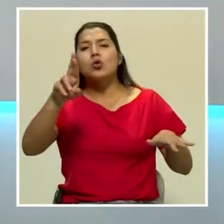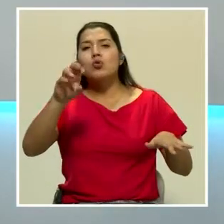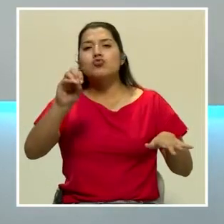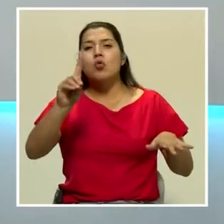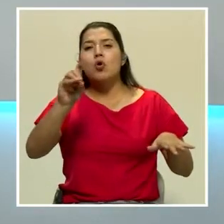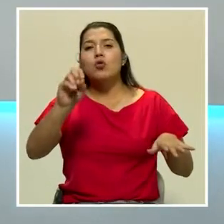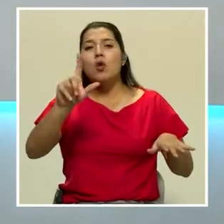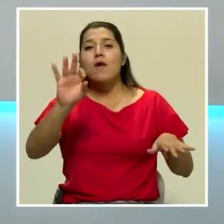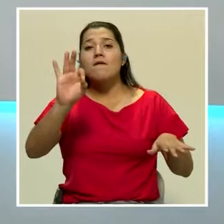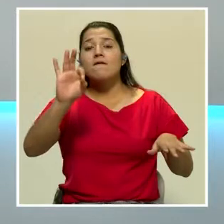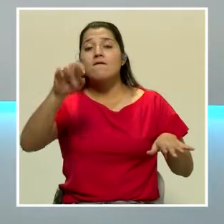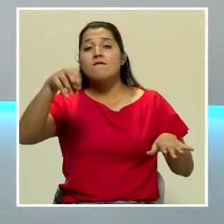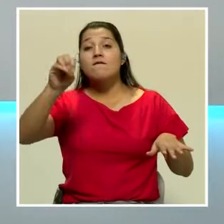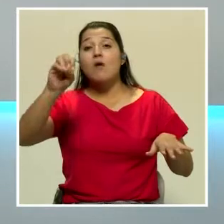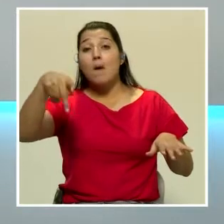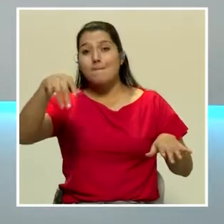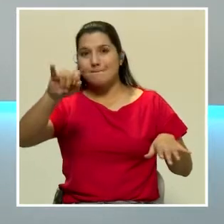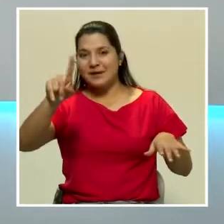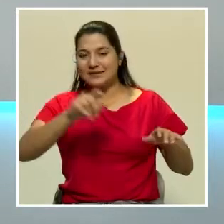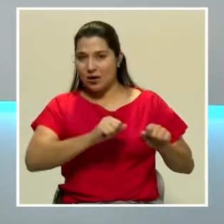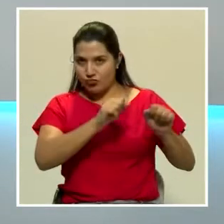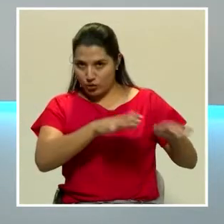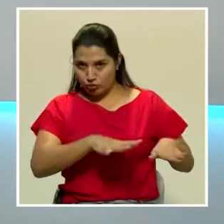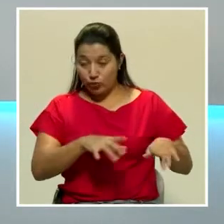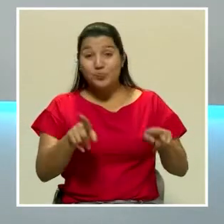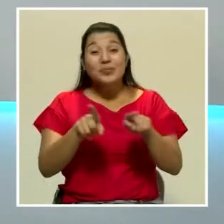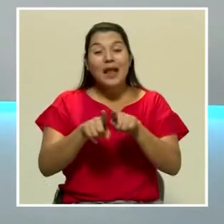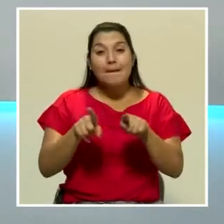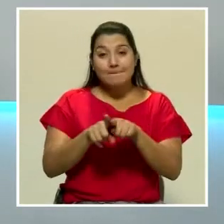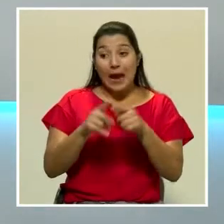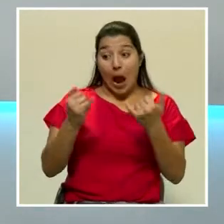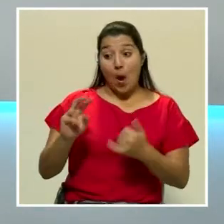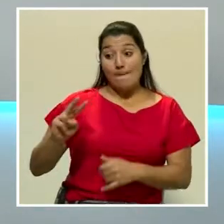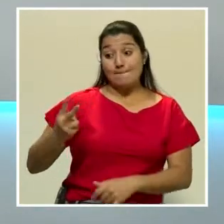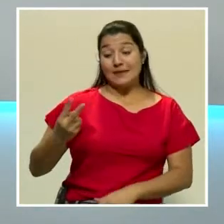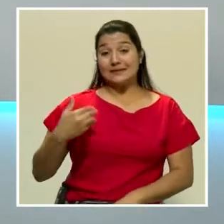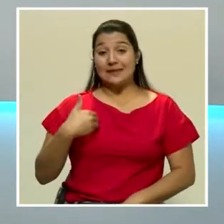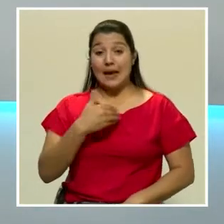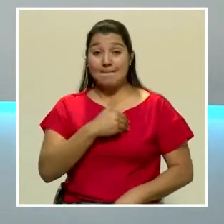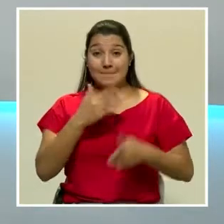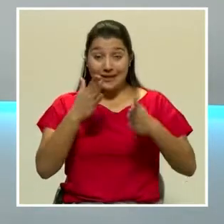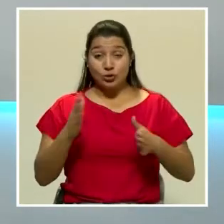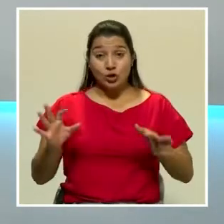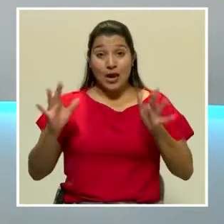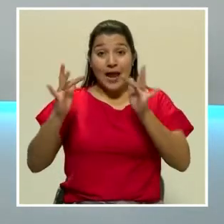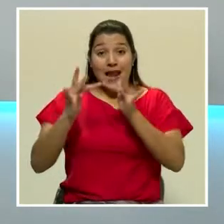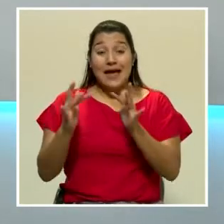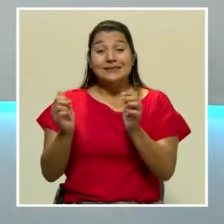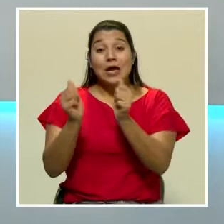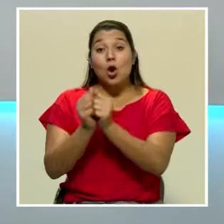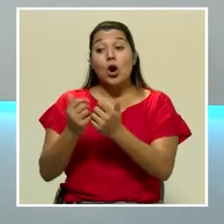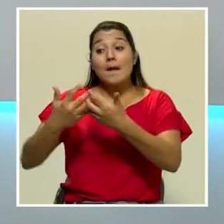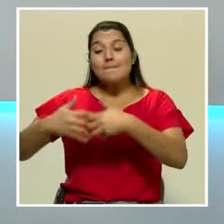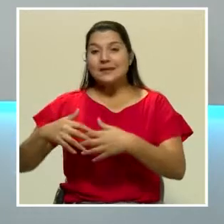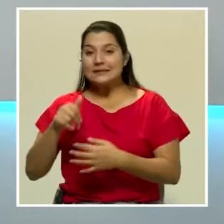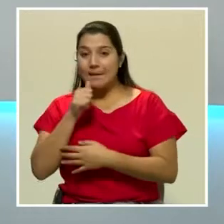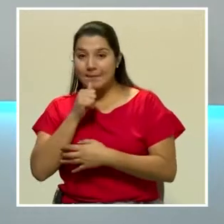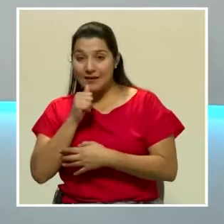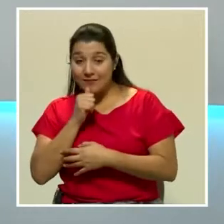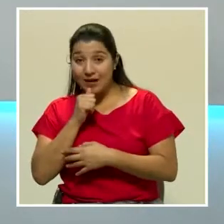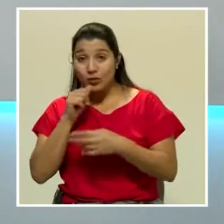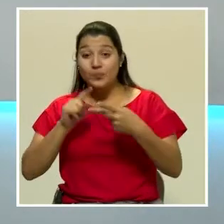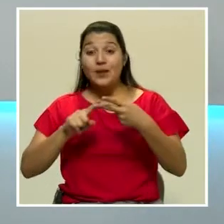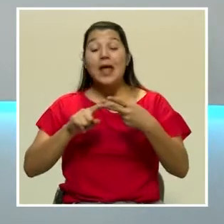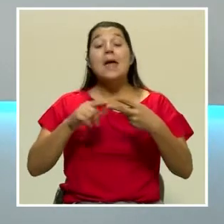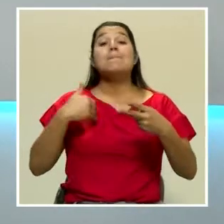Unidad Nacional Castro. Además, funge hasta ahora como viceministro de enlace con el sector privado en el sector del Ministerio